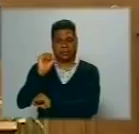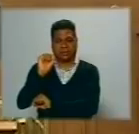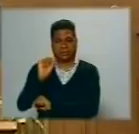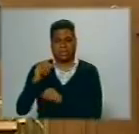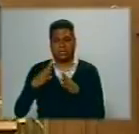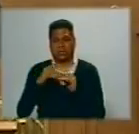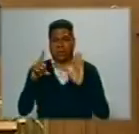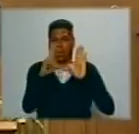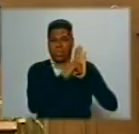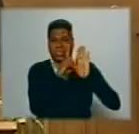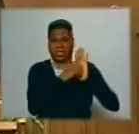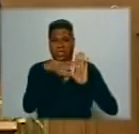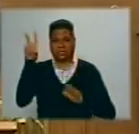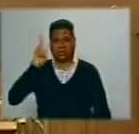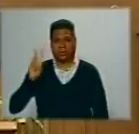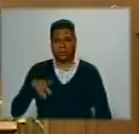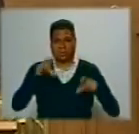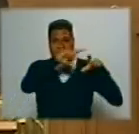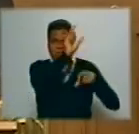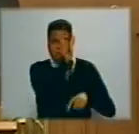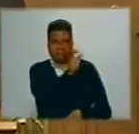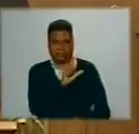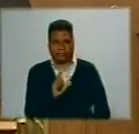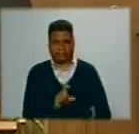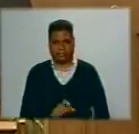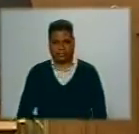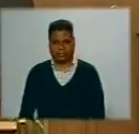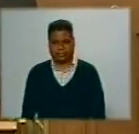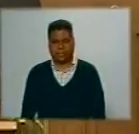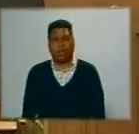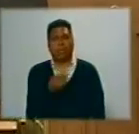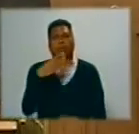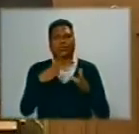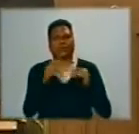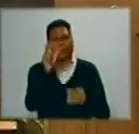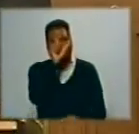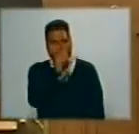derechos de Venezuela sobre el Esequibo. Como todos sabemos,